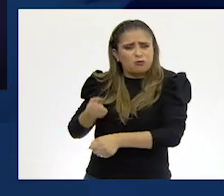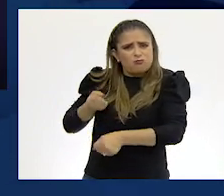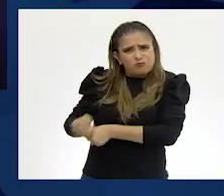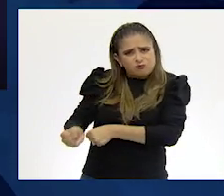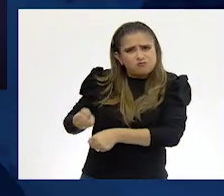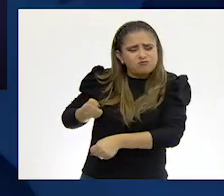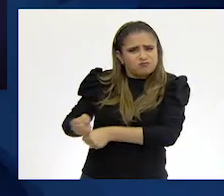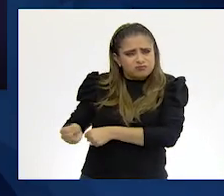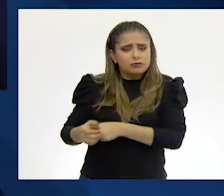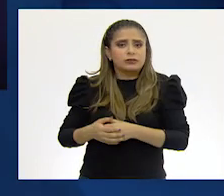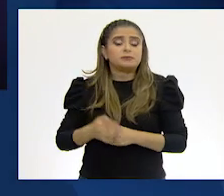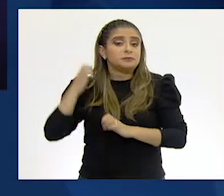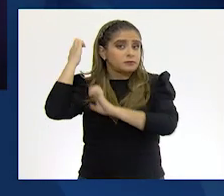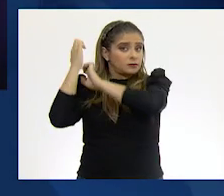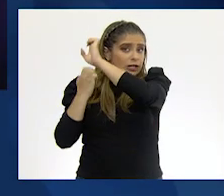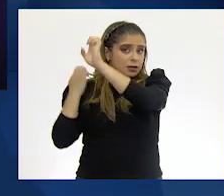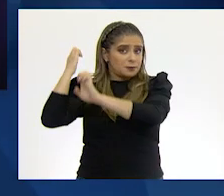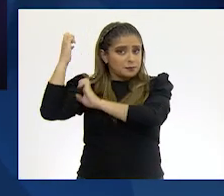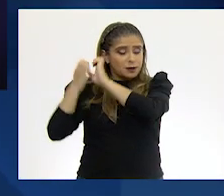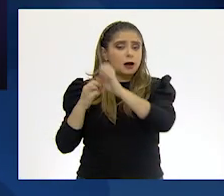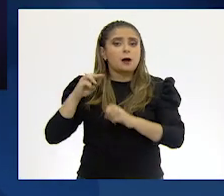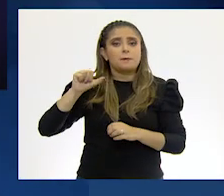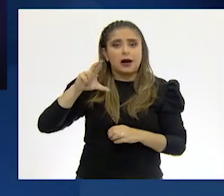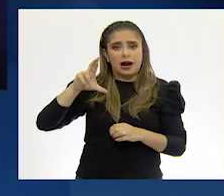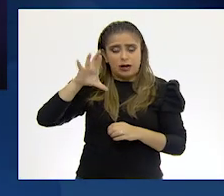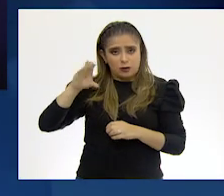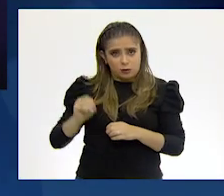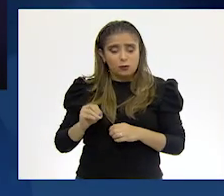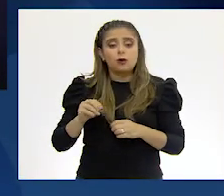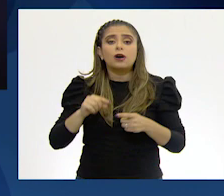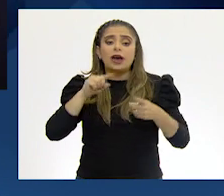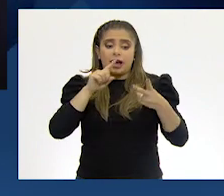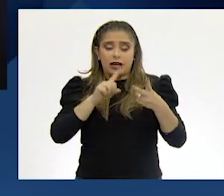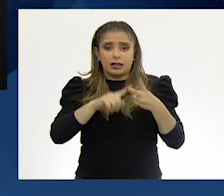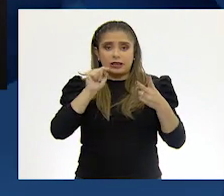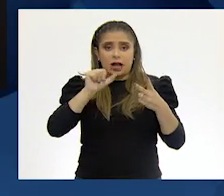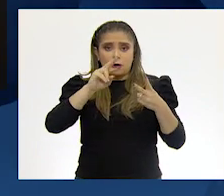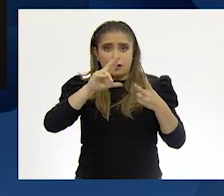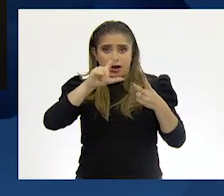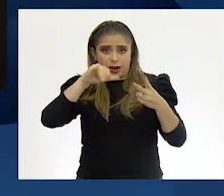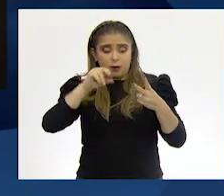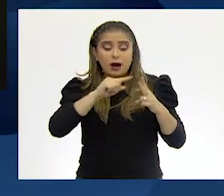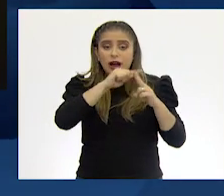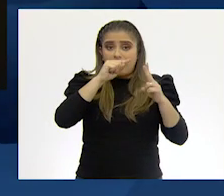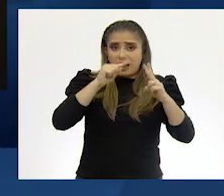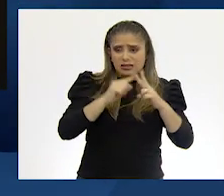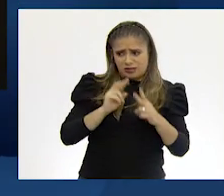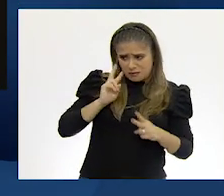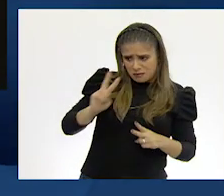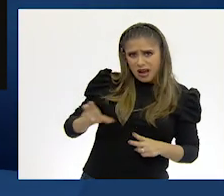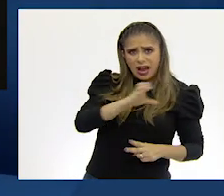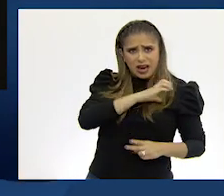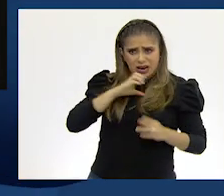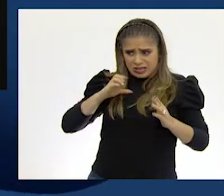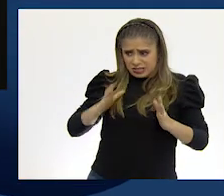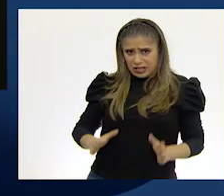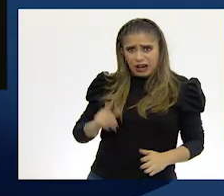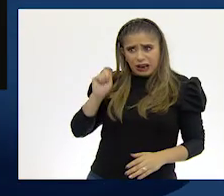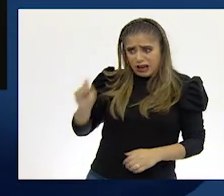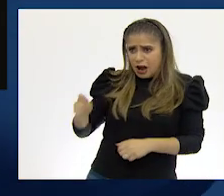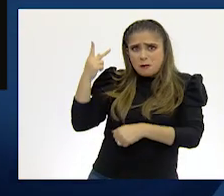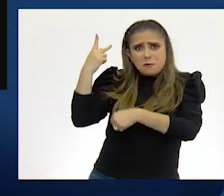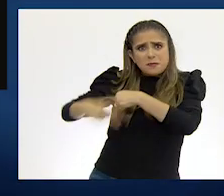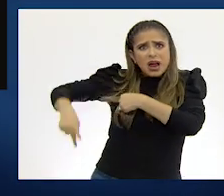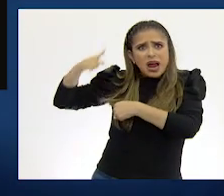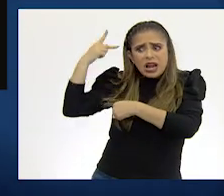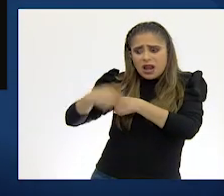Los emperadores Trajano y Marco Aurelio, por ejemplo, pensaban que el cristianismo era una amenaza para la estabilidad y